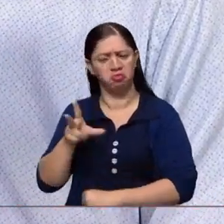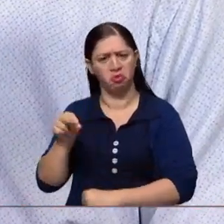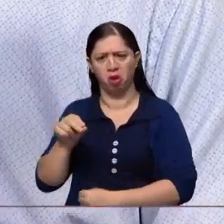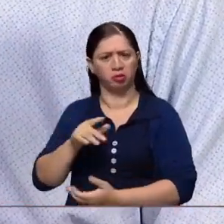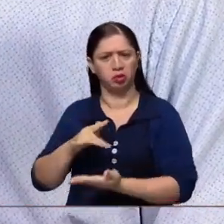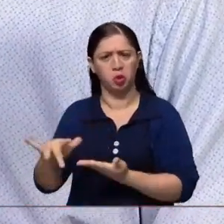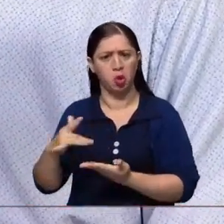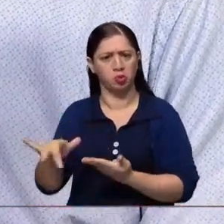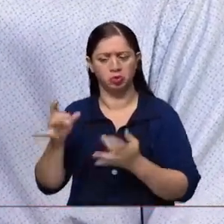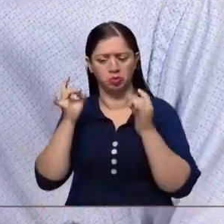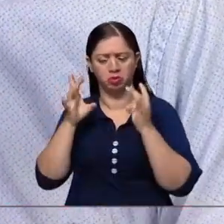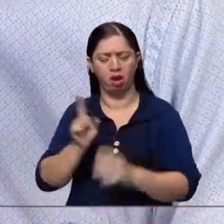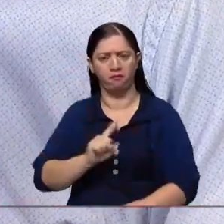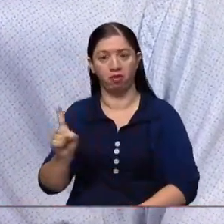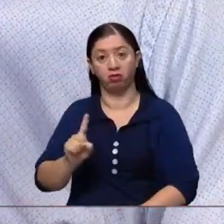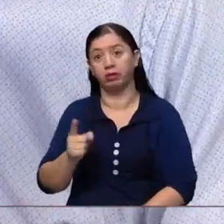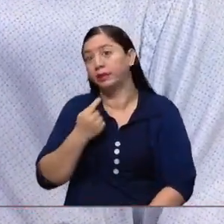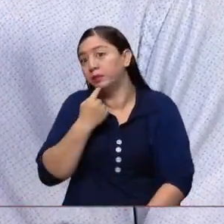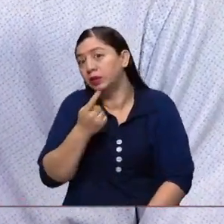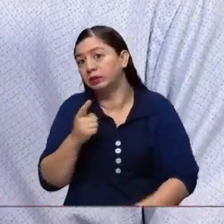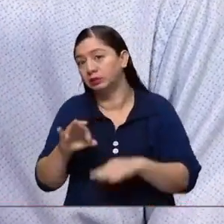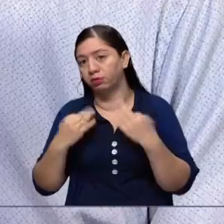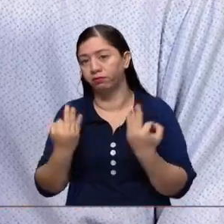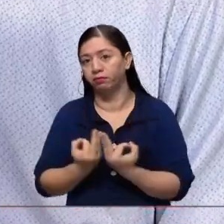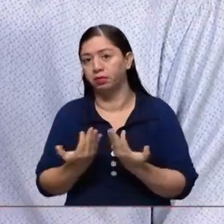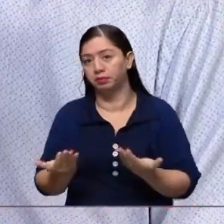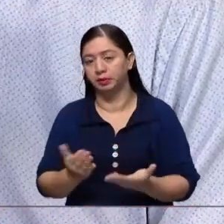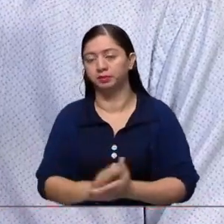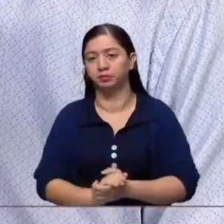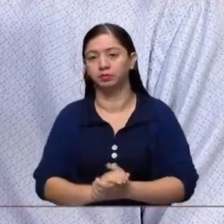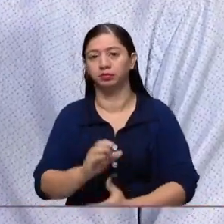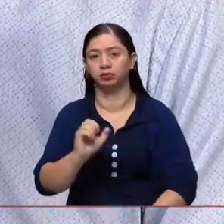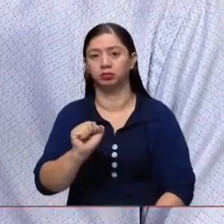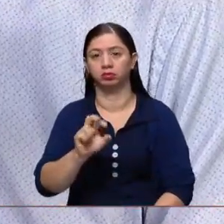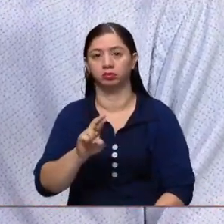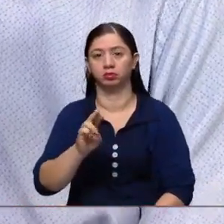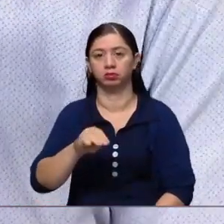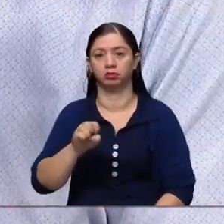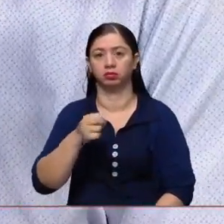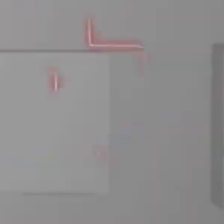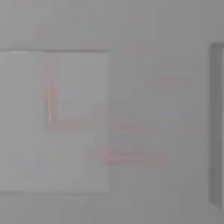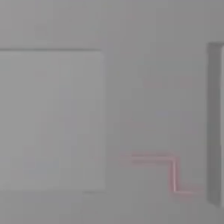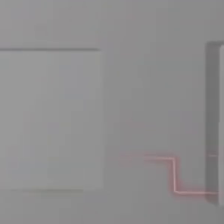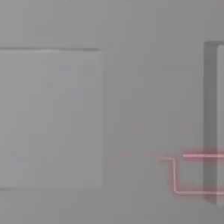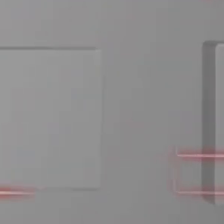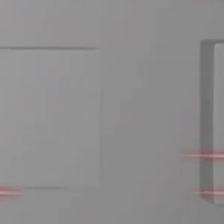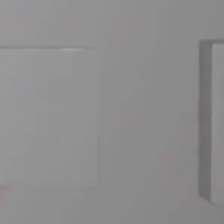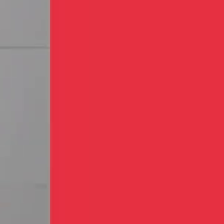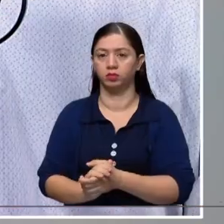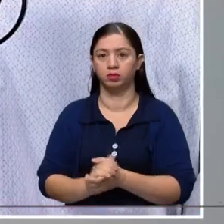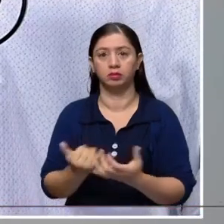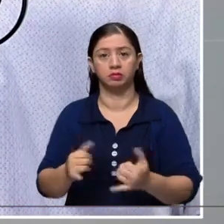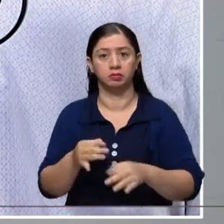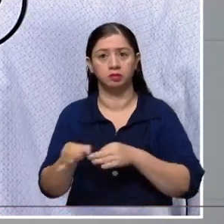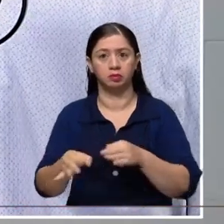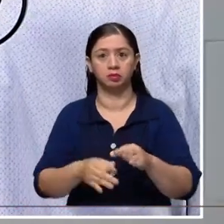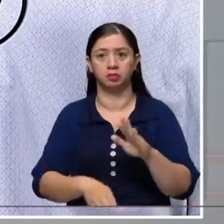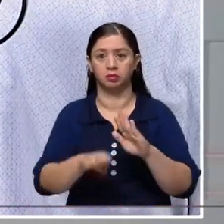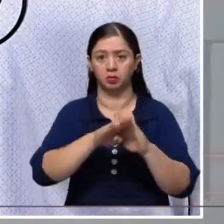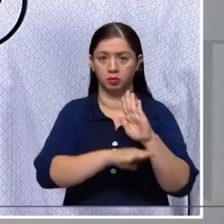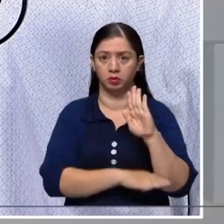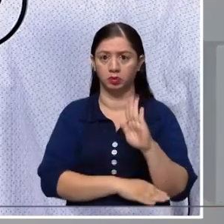este caso. Al menos eso dice la familia. Carmen Alisa Sarmiento, buen día. ¿Ya explicaron el protocolo a las directivas?